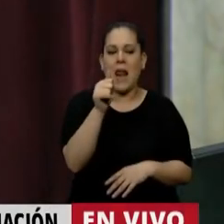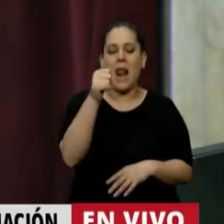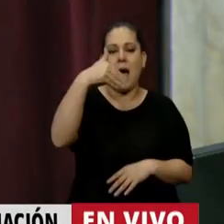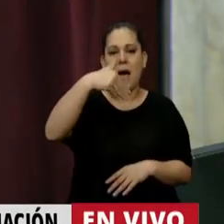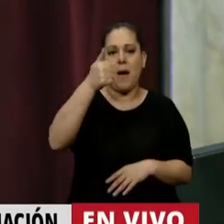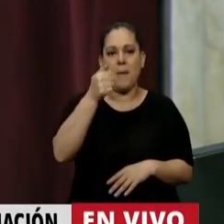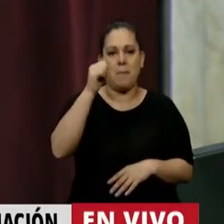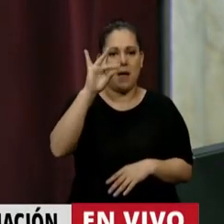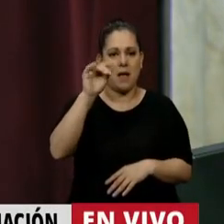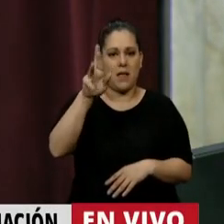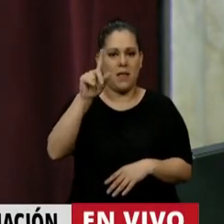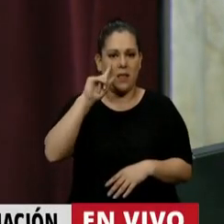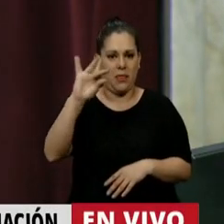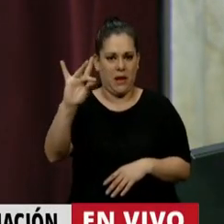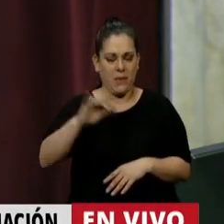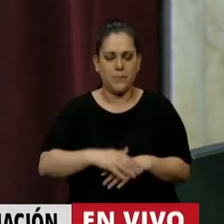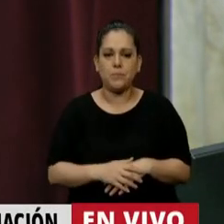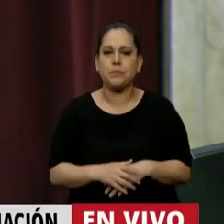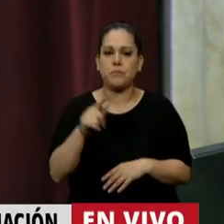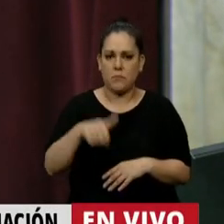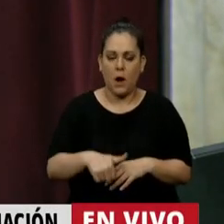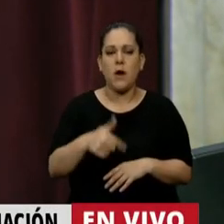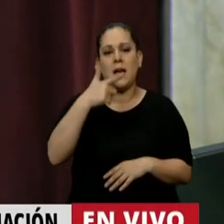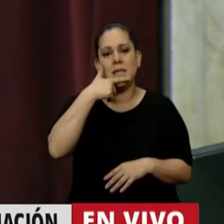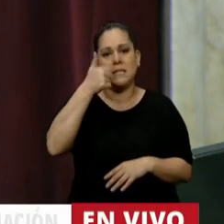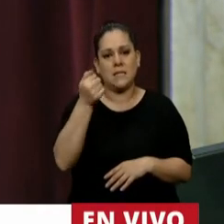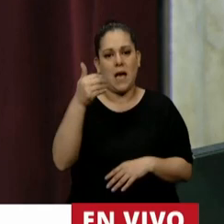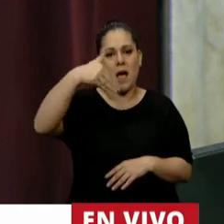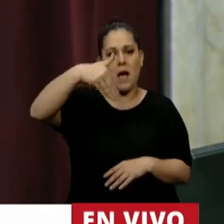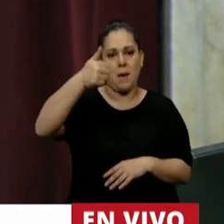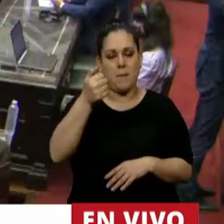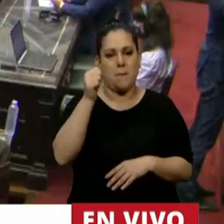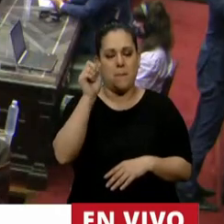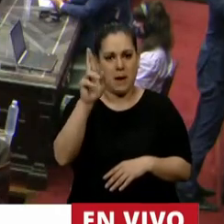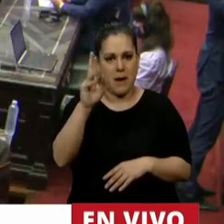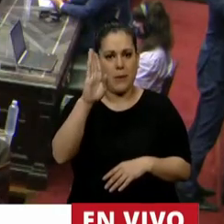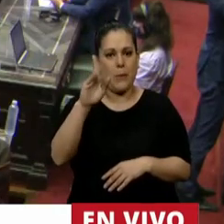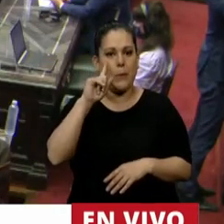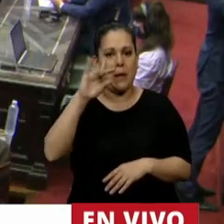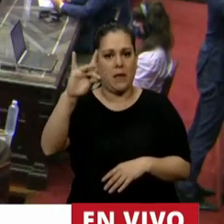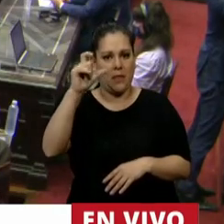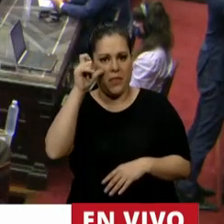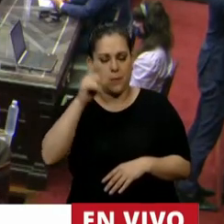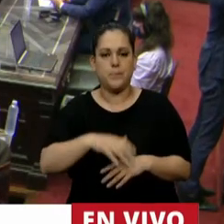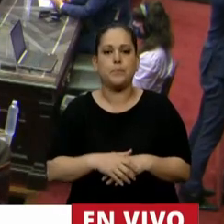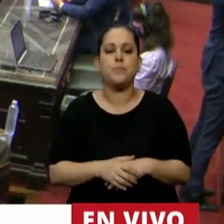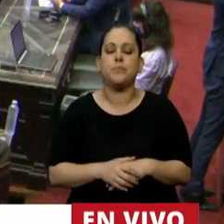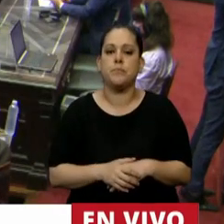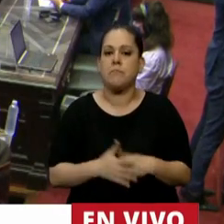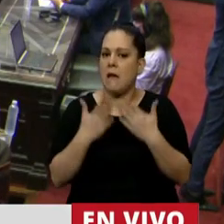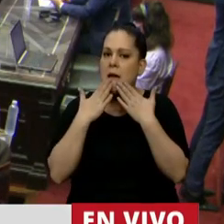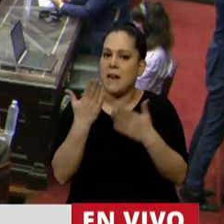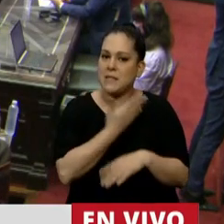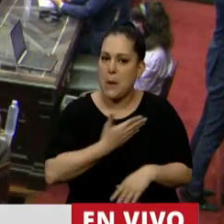Tiene la palabra el diputado Federico Raúl Samarvide. Gracias, presidente. En primer lugar,